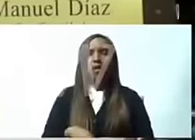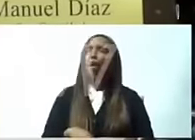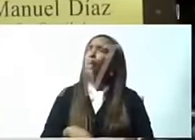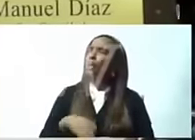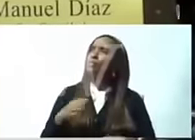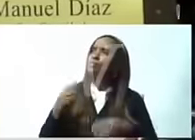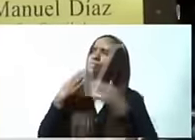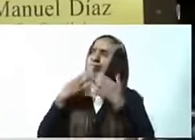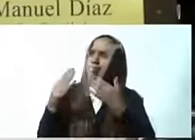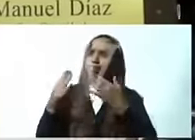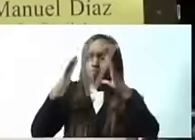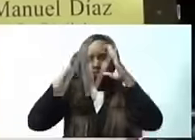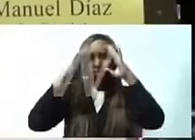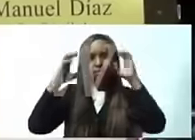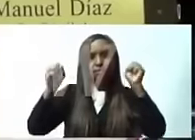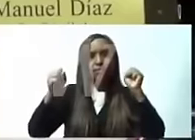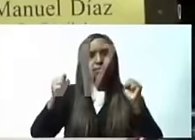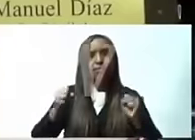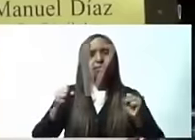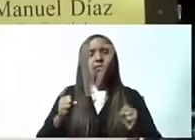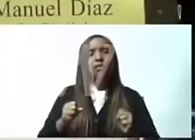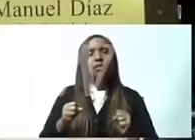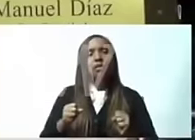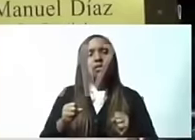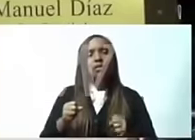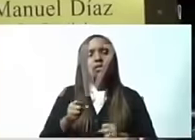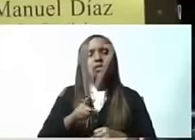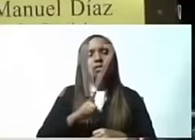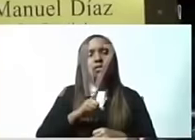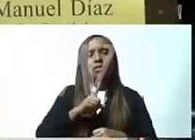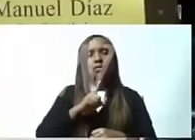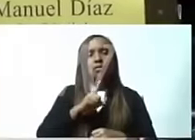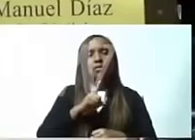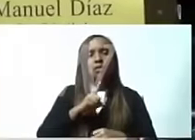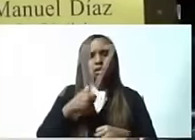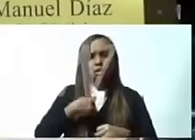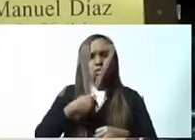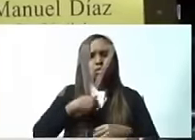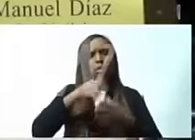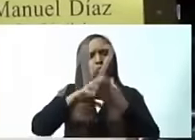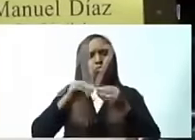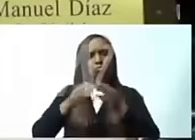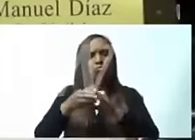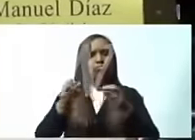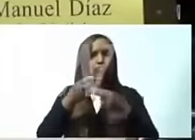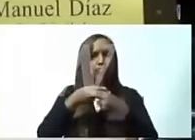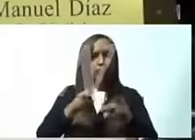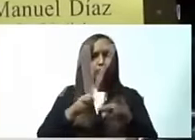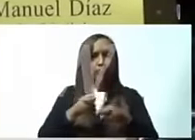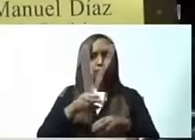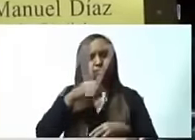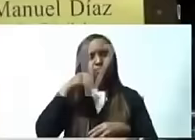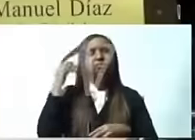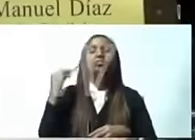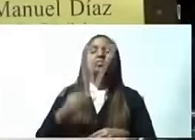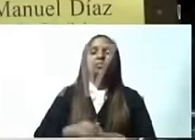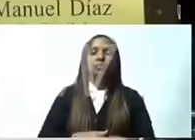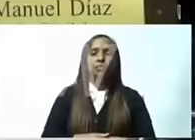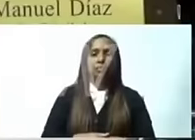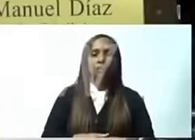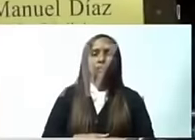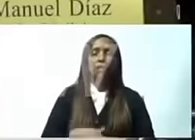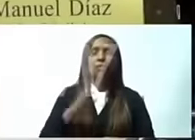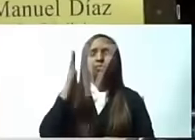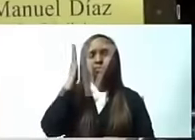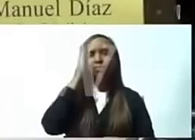Realmente, hoy la República Dominicana se encuentra en la recta final de una campaña electoral. Entonces, cada uno de